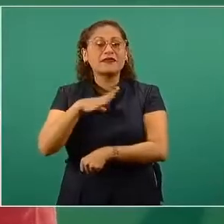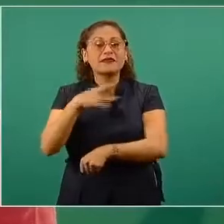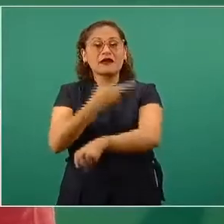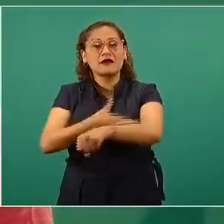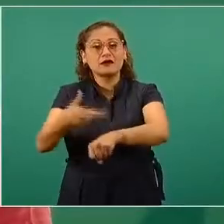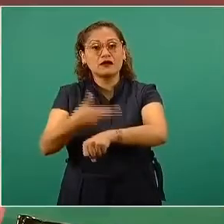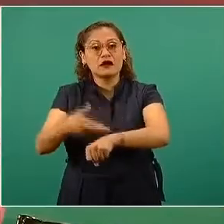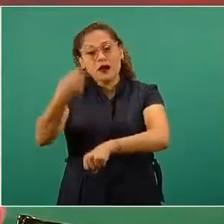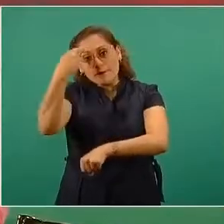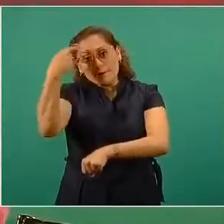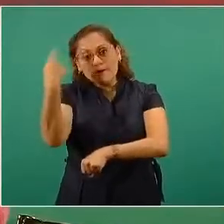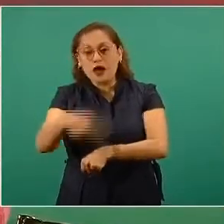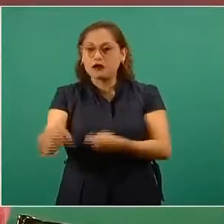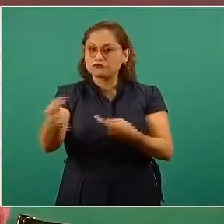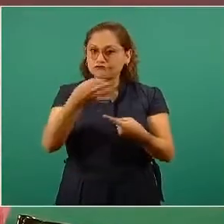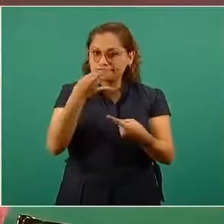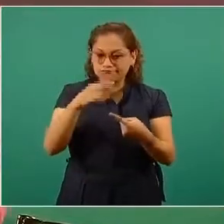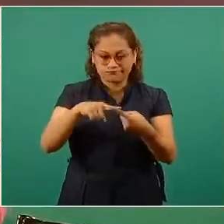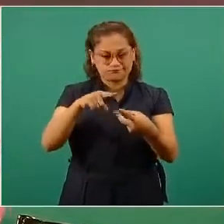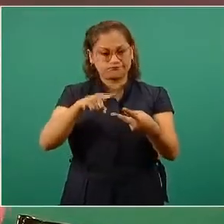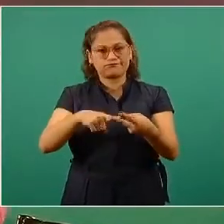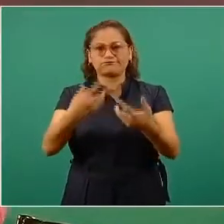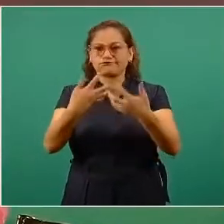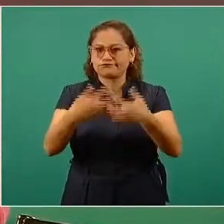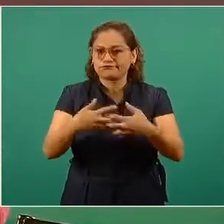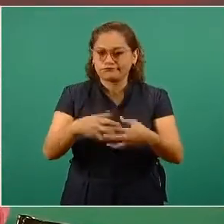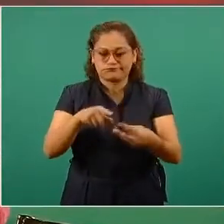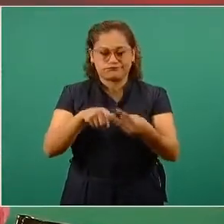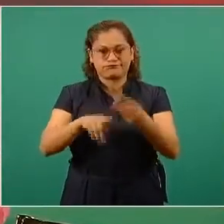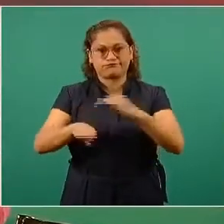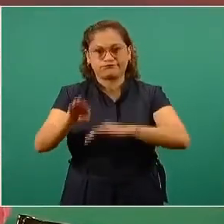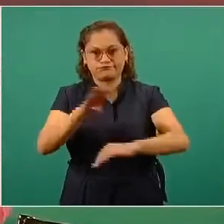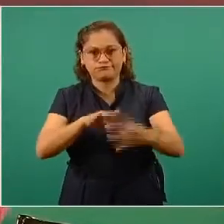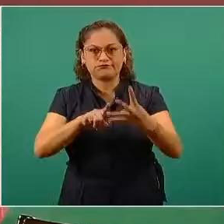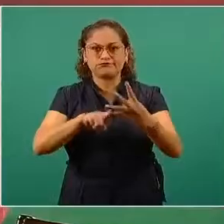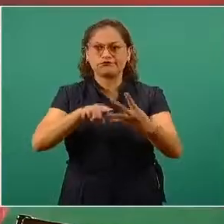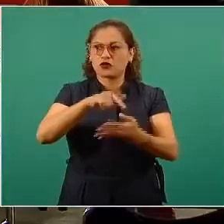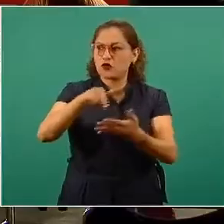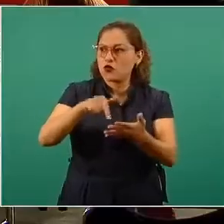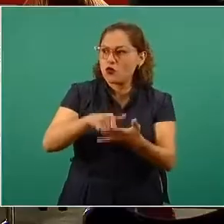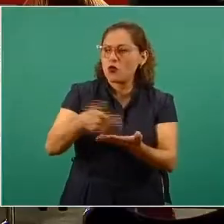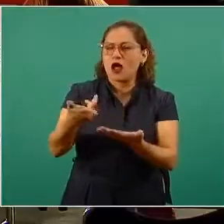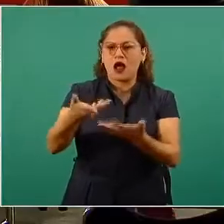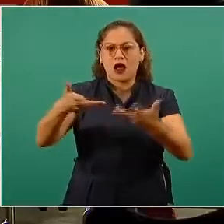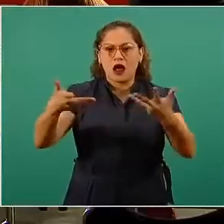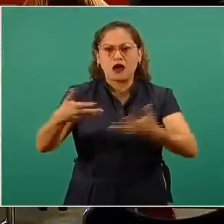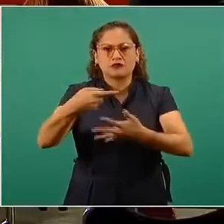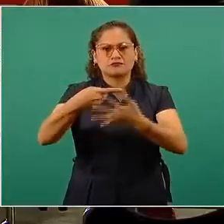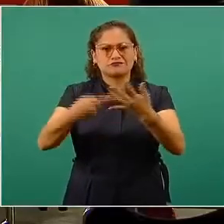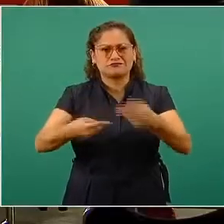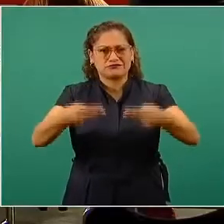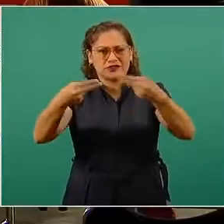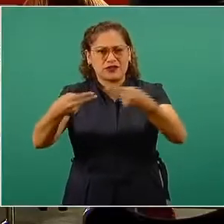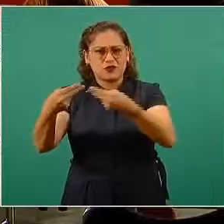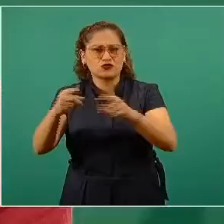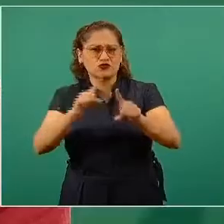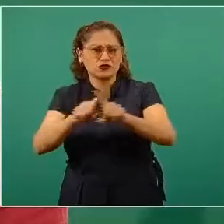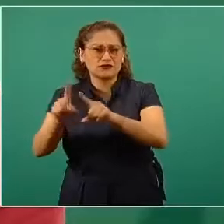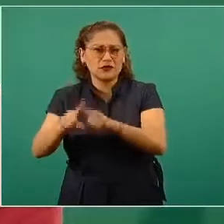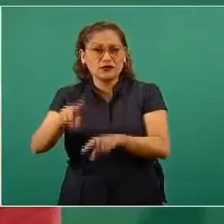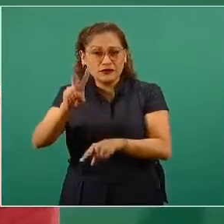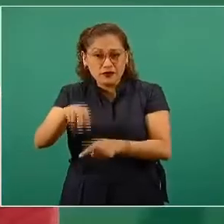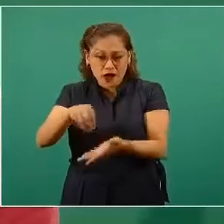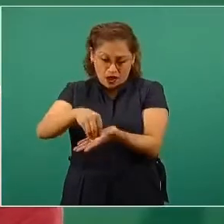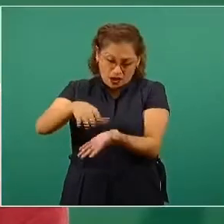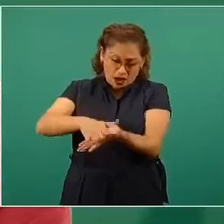de equipos, de biológicos, de unidades operativas, de establecimientos comerciales que tenían